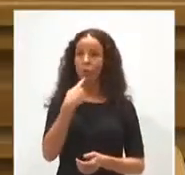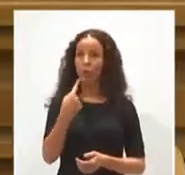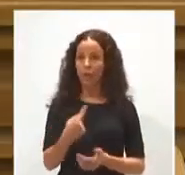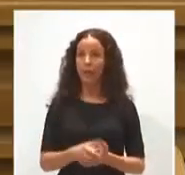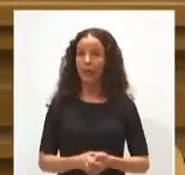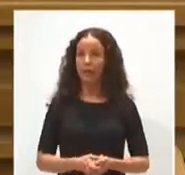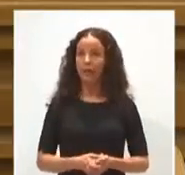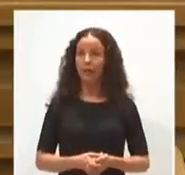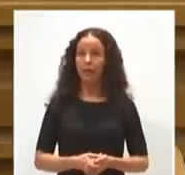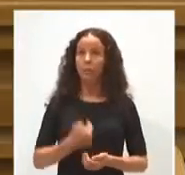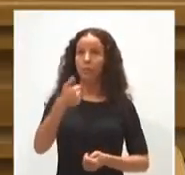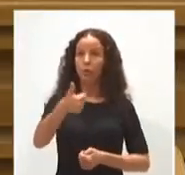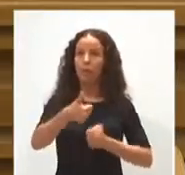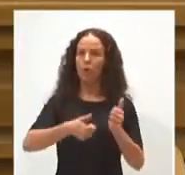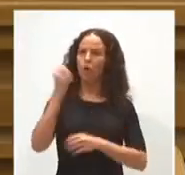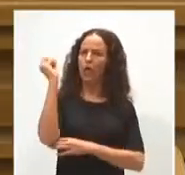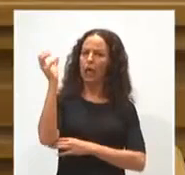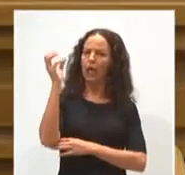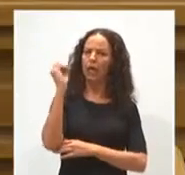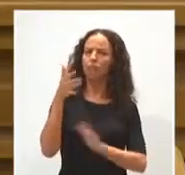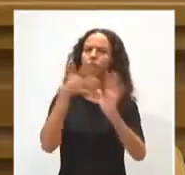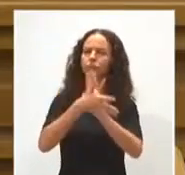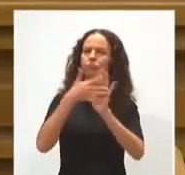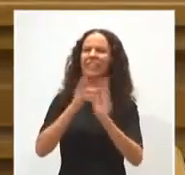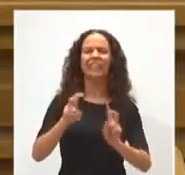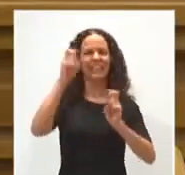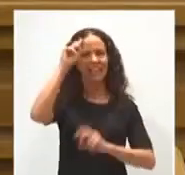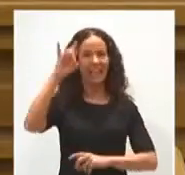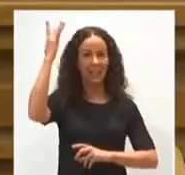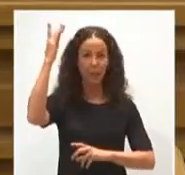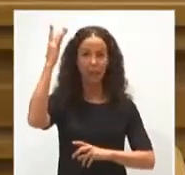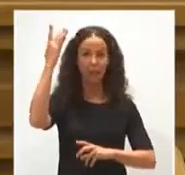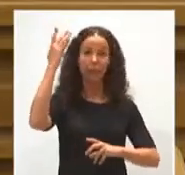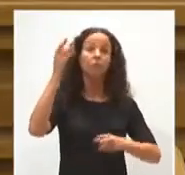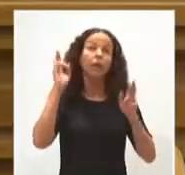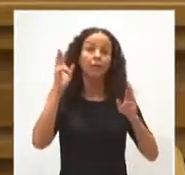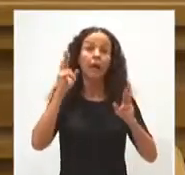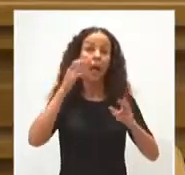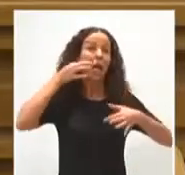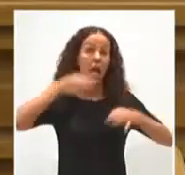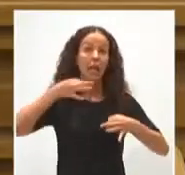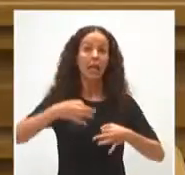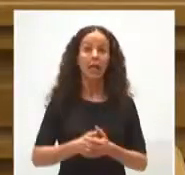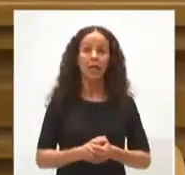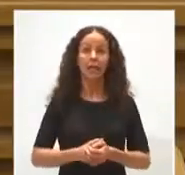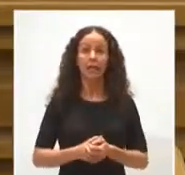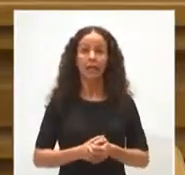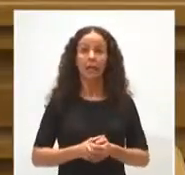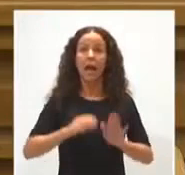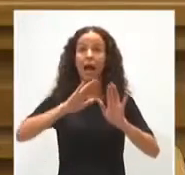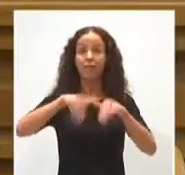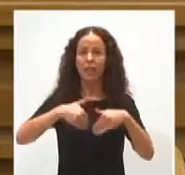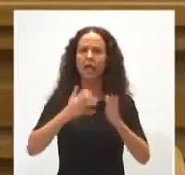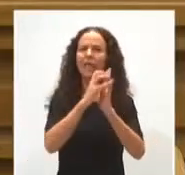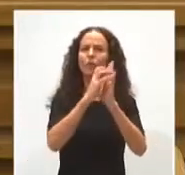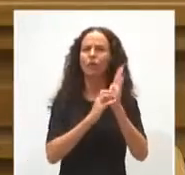de este debate algunas iniciativas que van a ser realidad y que nos van a llevar a deducciones